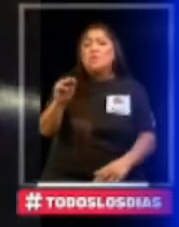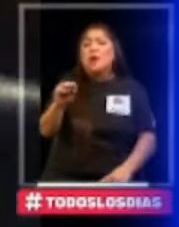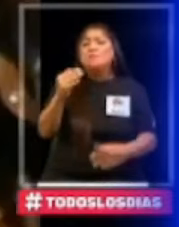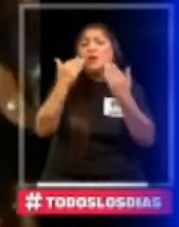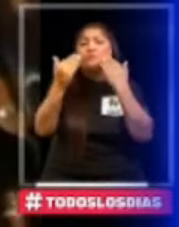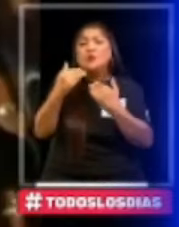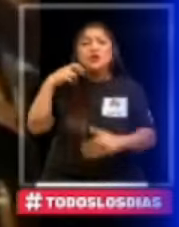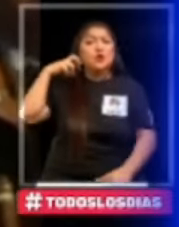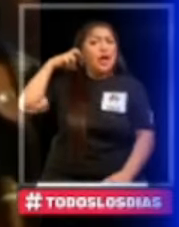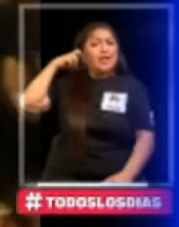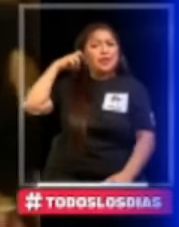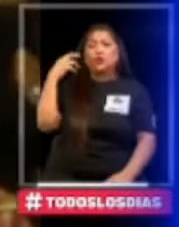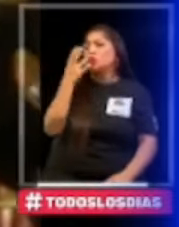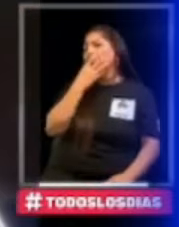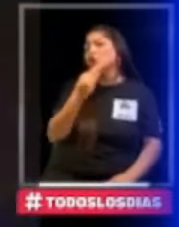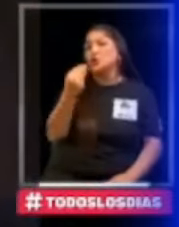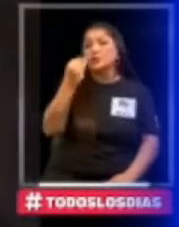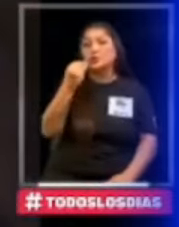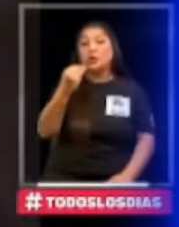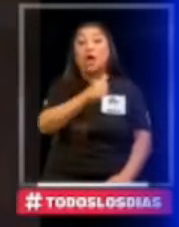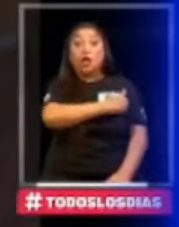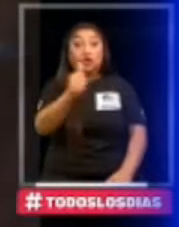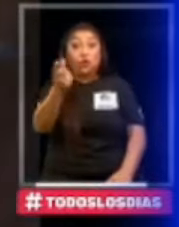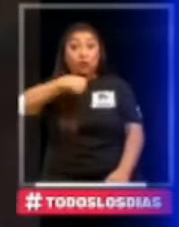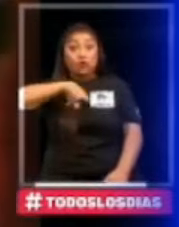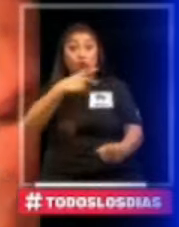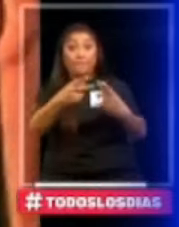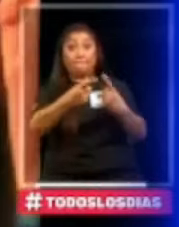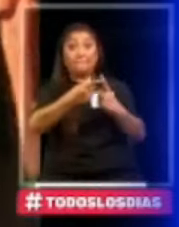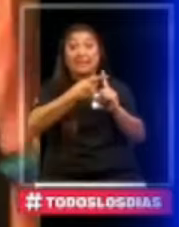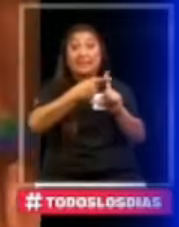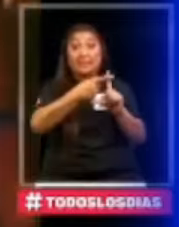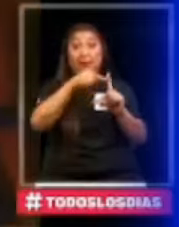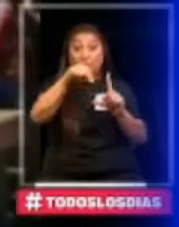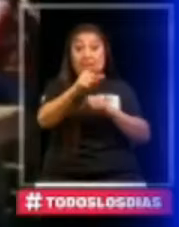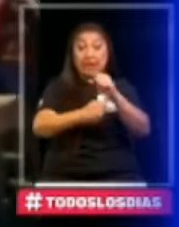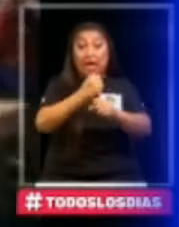guinda! ¡Qué linda esa! Todos los que participamos ese año vimos todo el esfuerzo que se hizo y jamás soñamos que iba a llegar tan